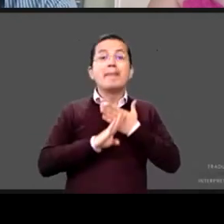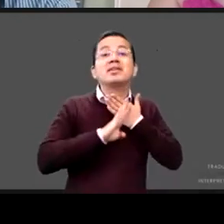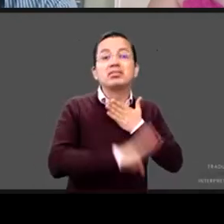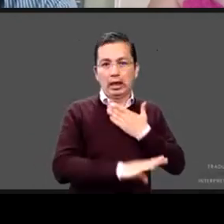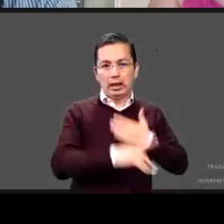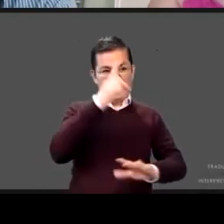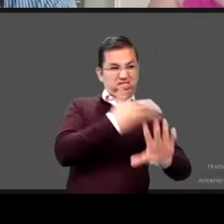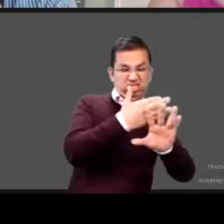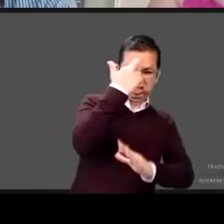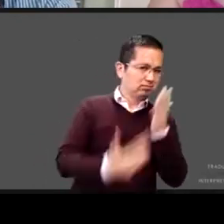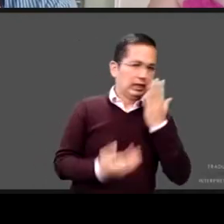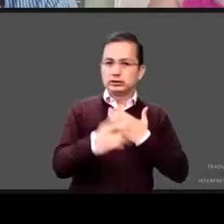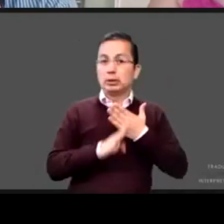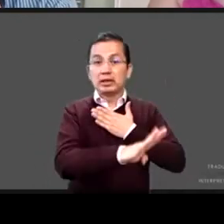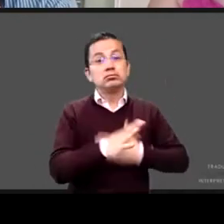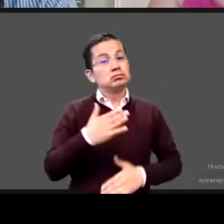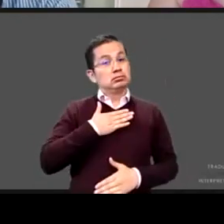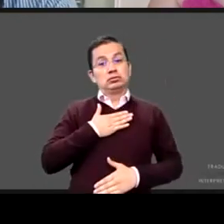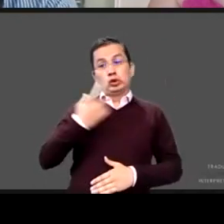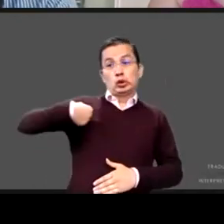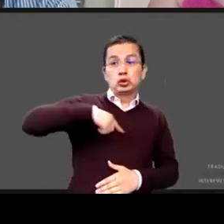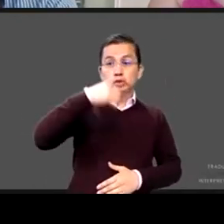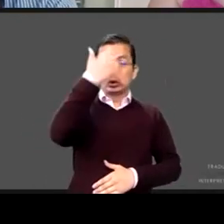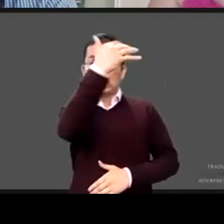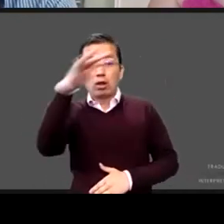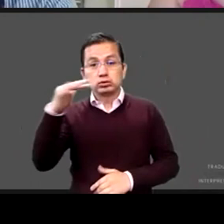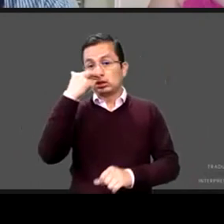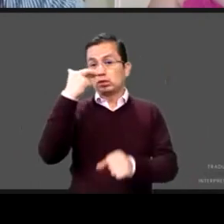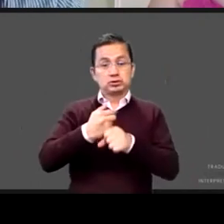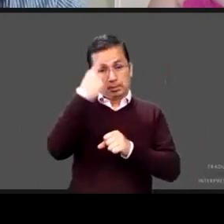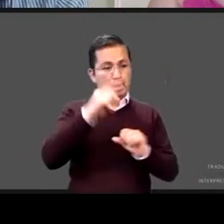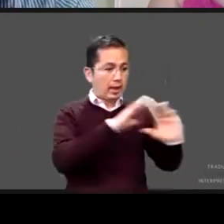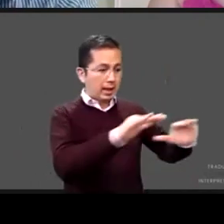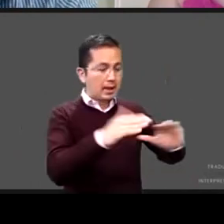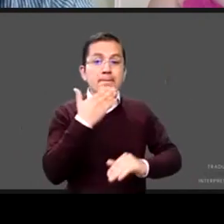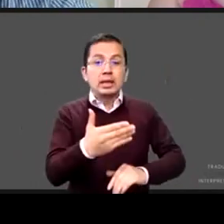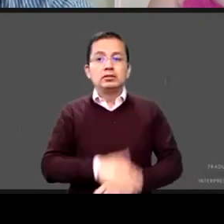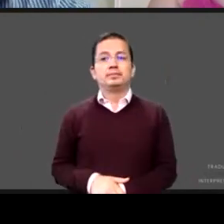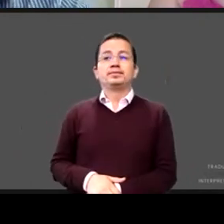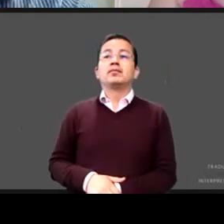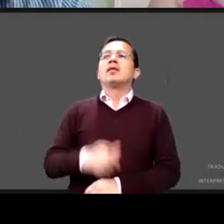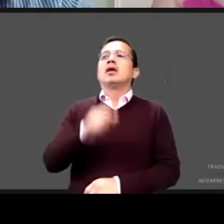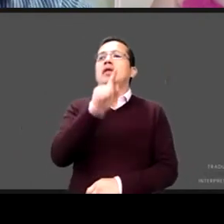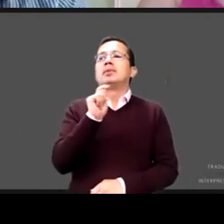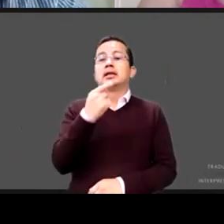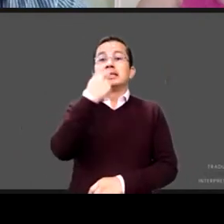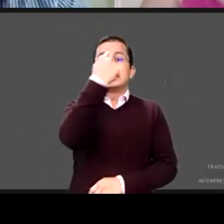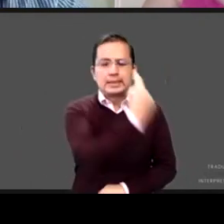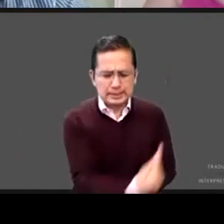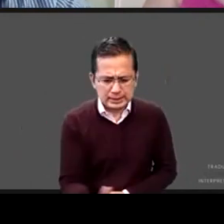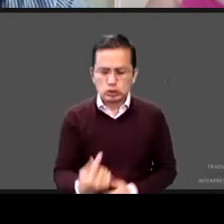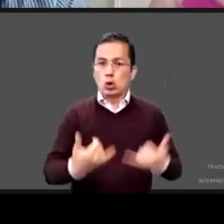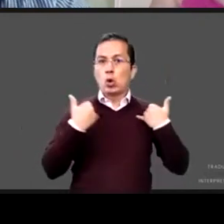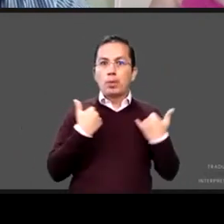El otro punto que quiero resaltar es que la infancia y la adolescencia son momentos esenciales, son críticos para que ellas